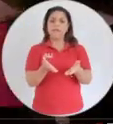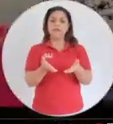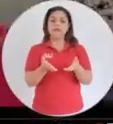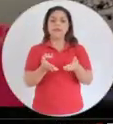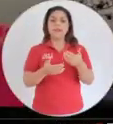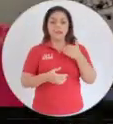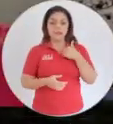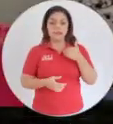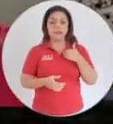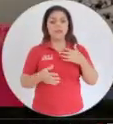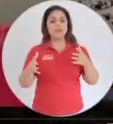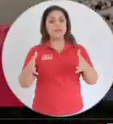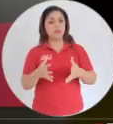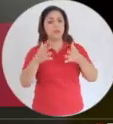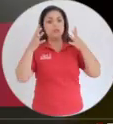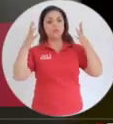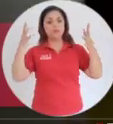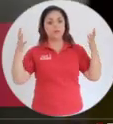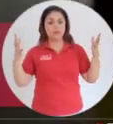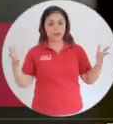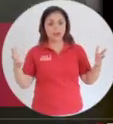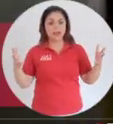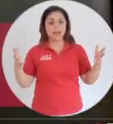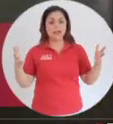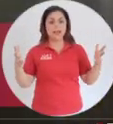mantenga una enorme